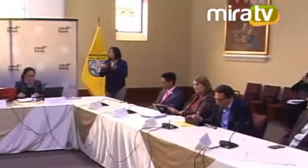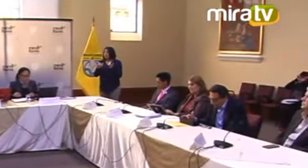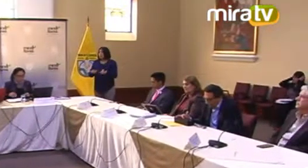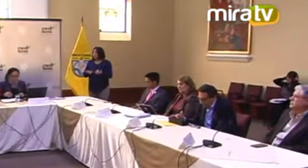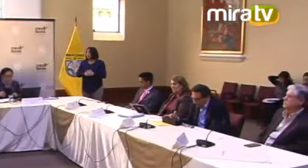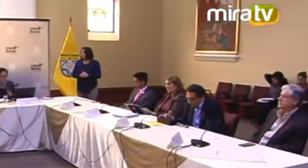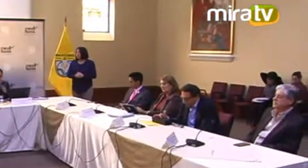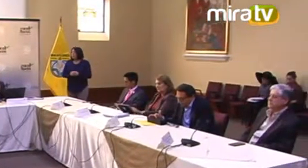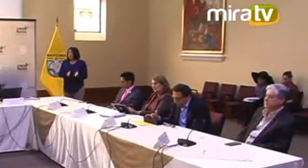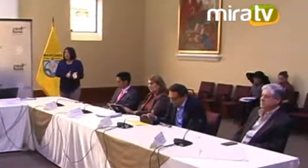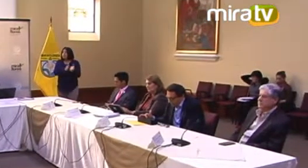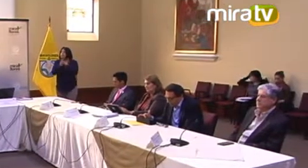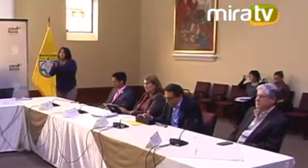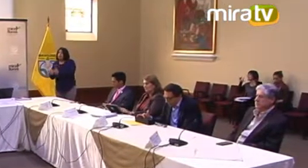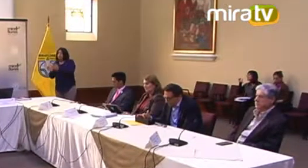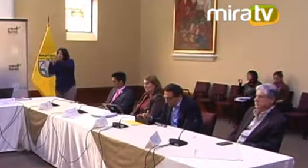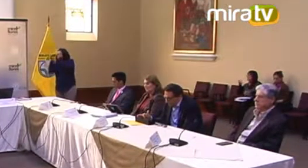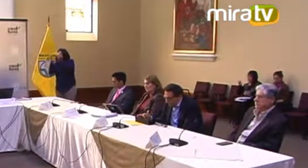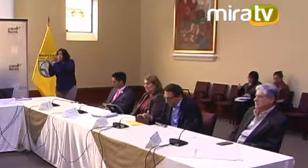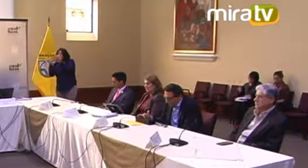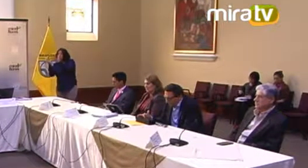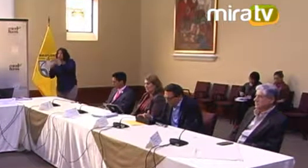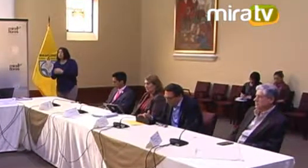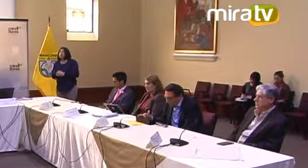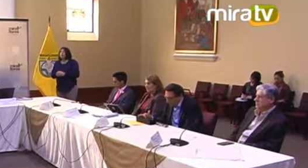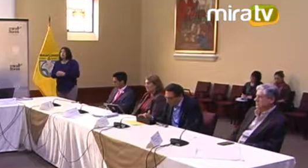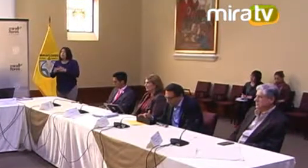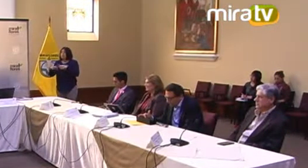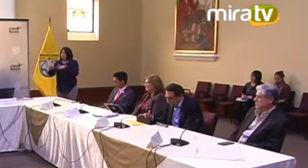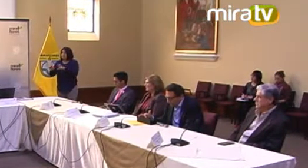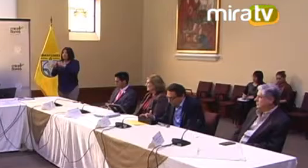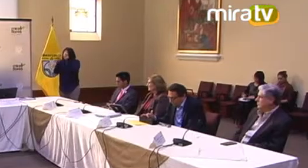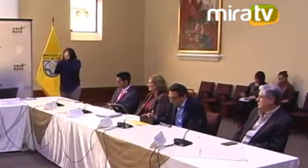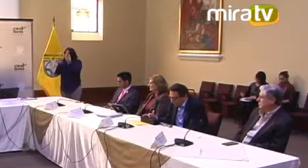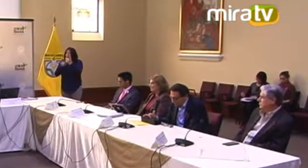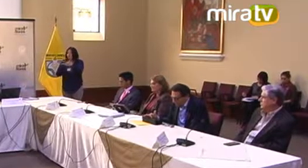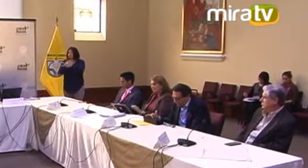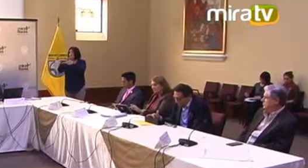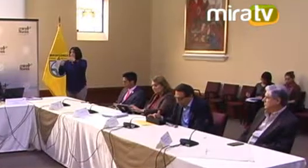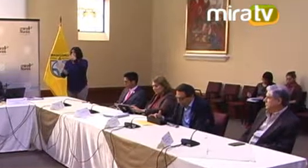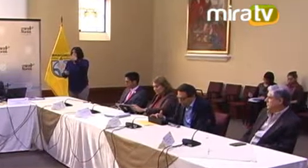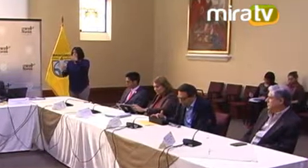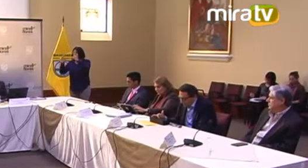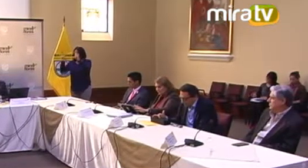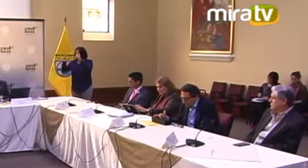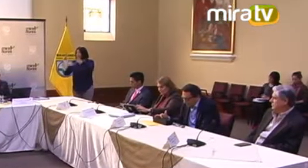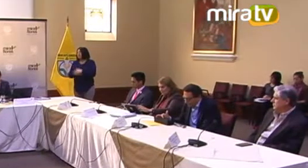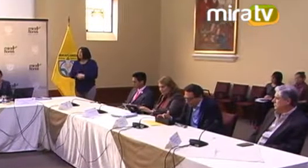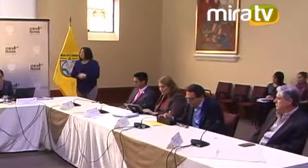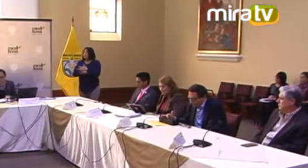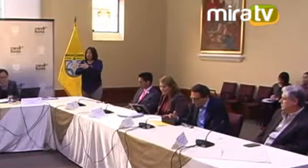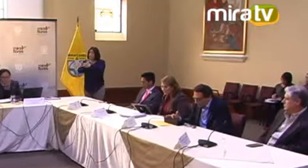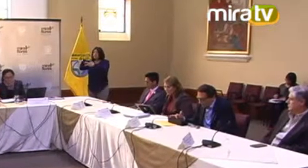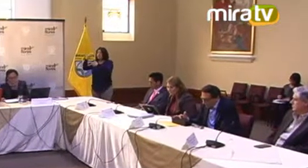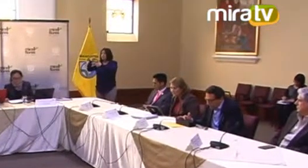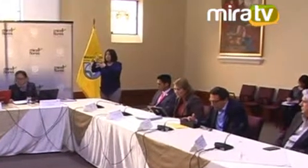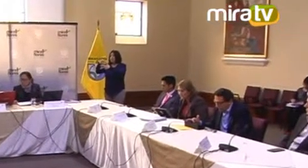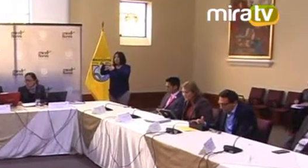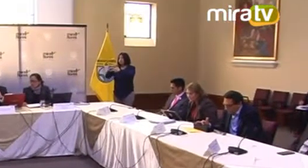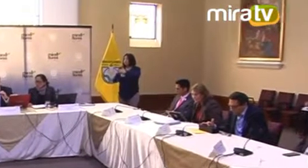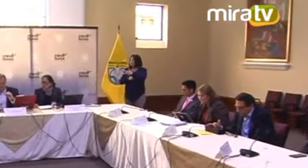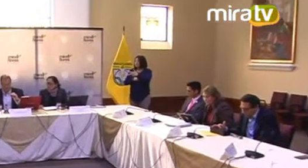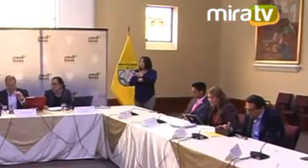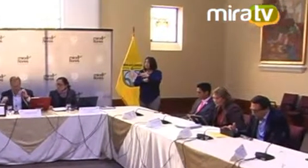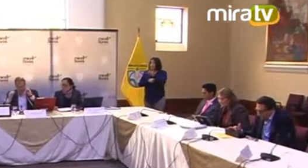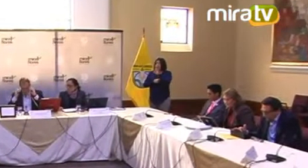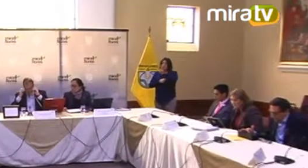entonces en la estación de informes. Permítanme informar tres temas. El primero de ellos es que el